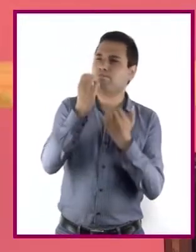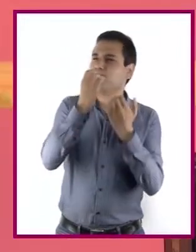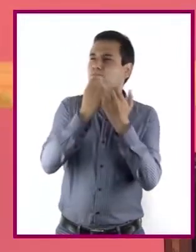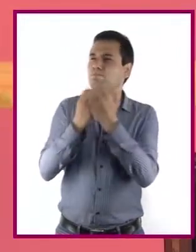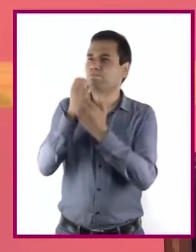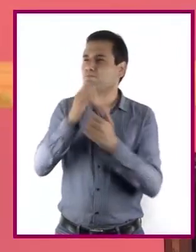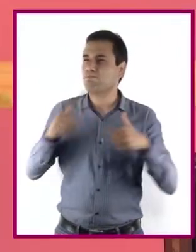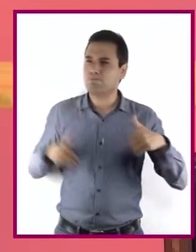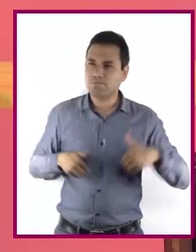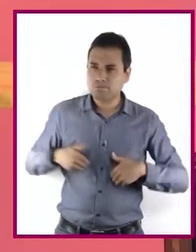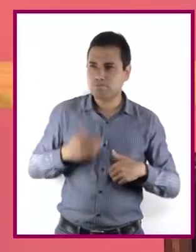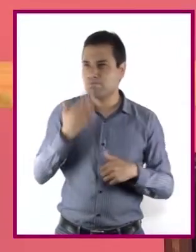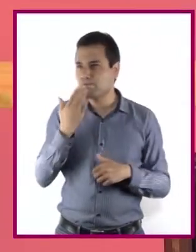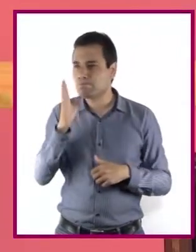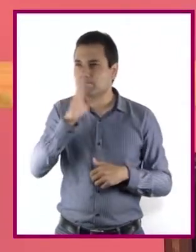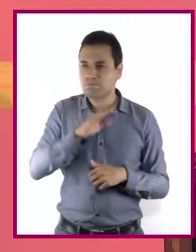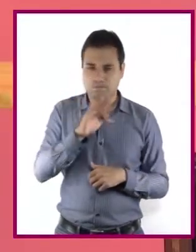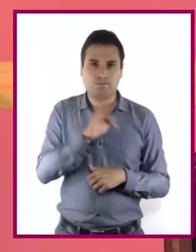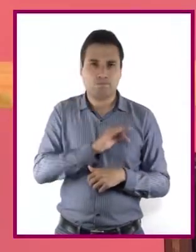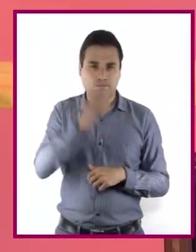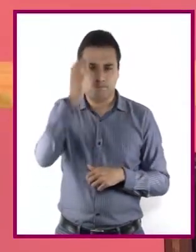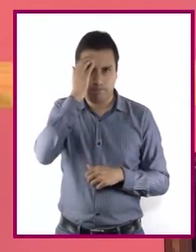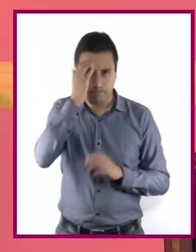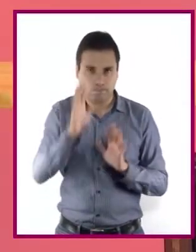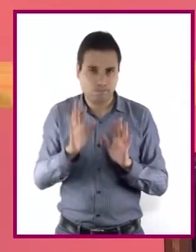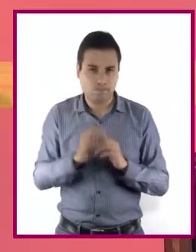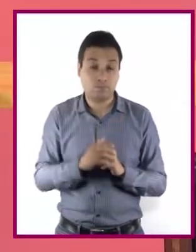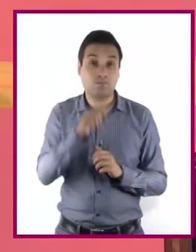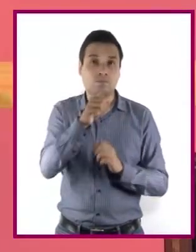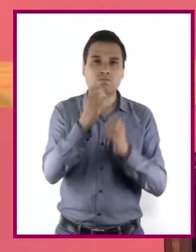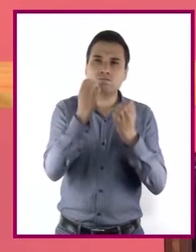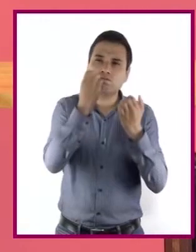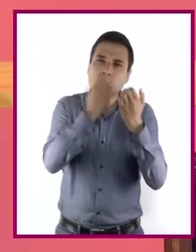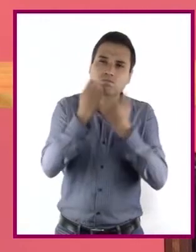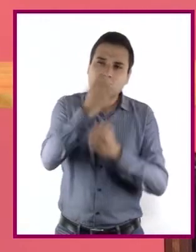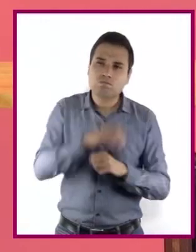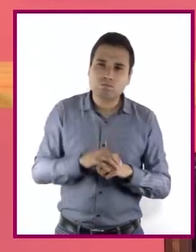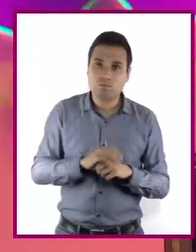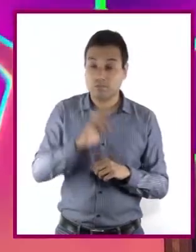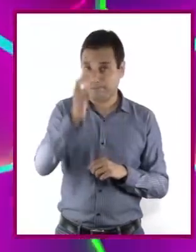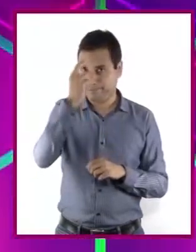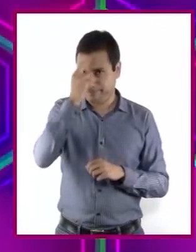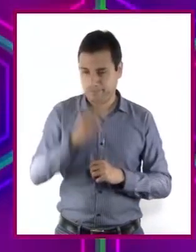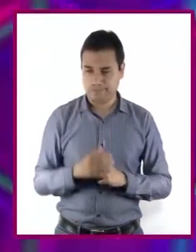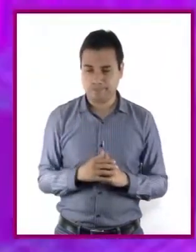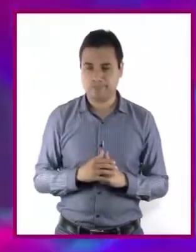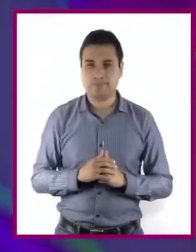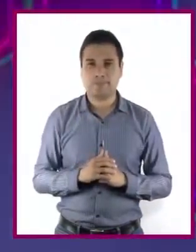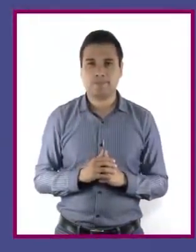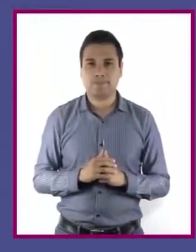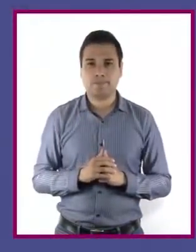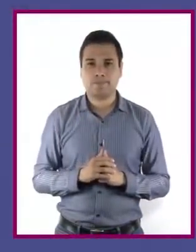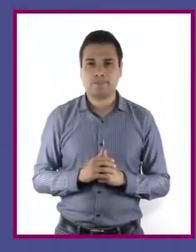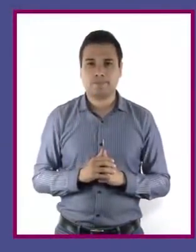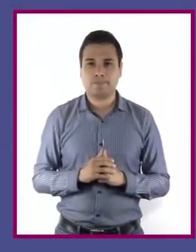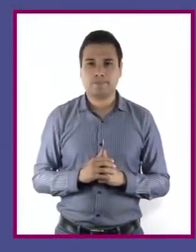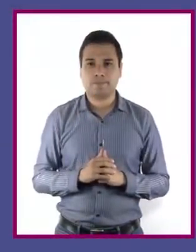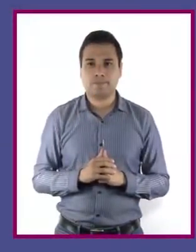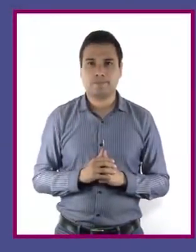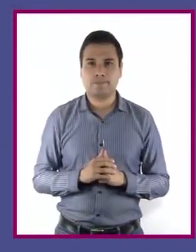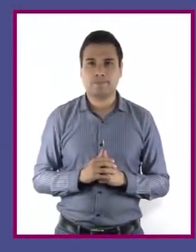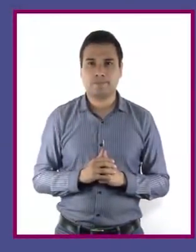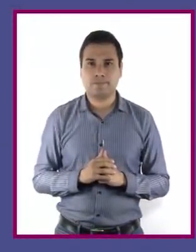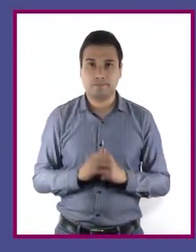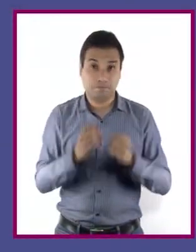teatral. Así es. Además de eso, como críticos literarios también deben tomar en cuenta si la adaptación es fiel a la